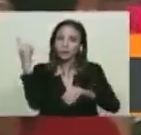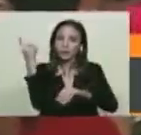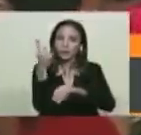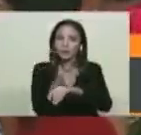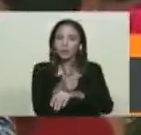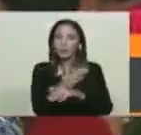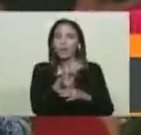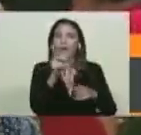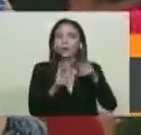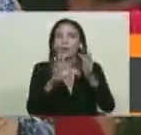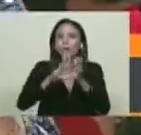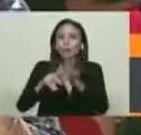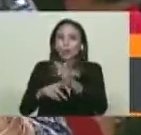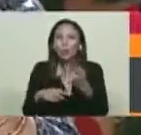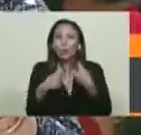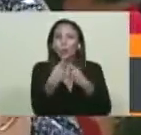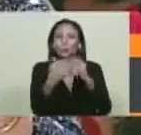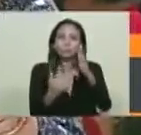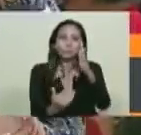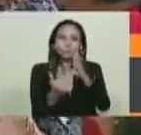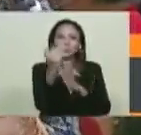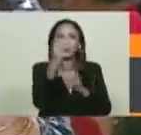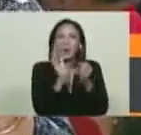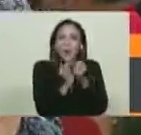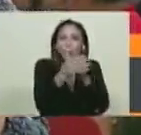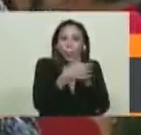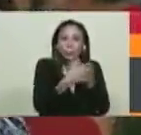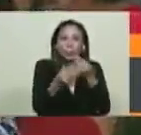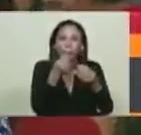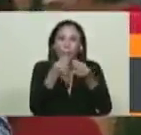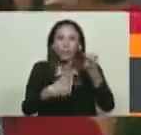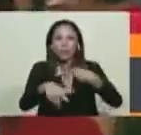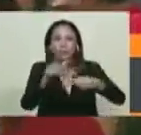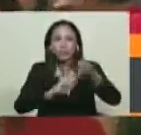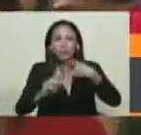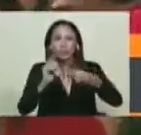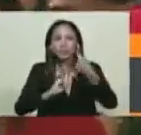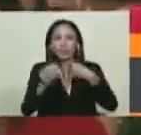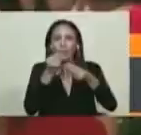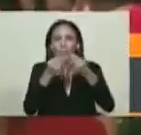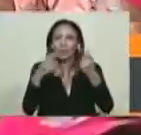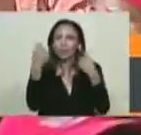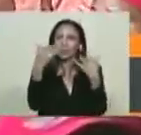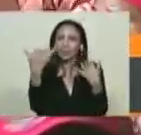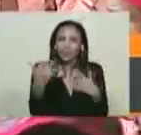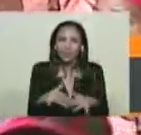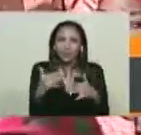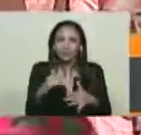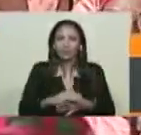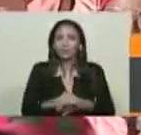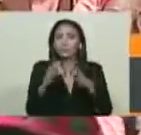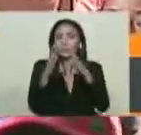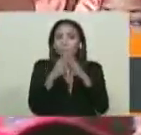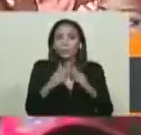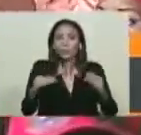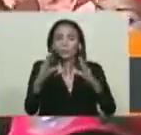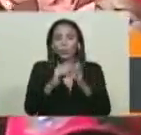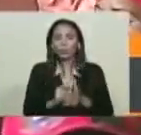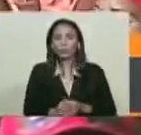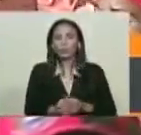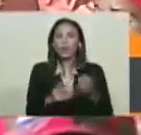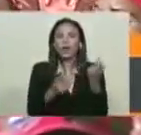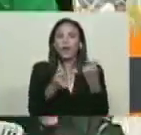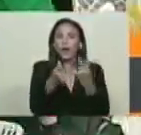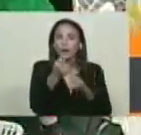los especuladores, los acaparadores, los contrabandistas, los que están aplicándole los delitos